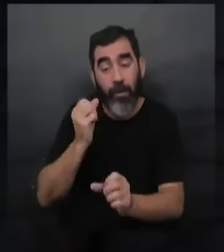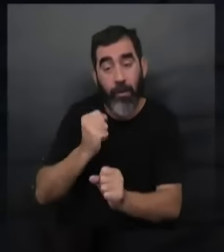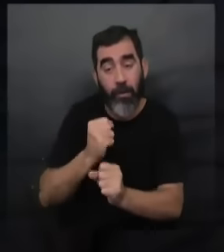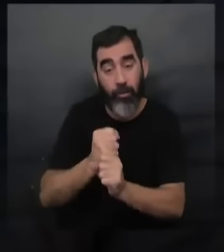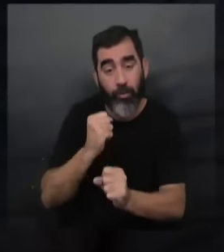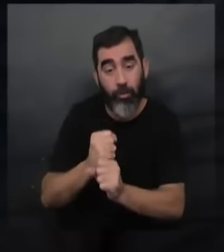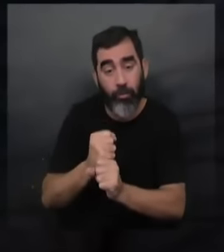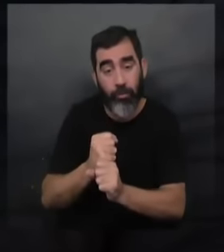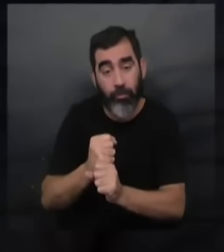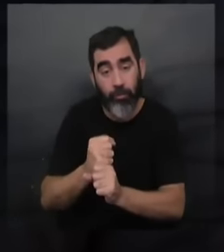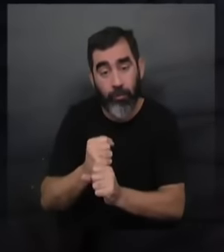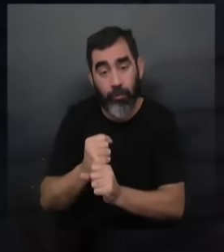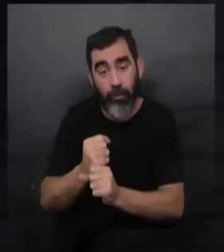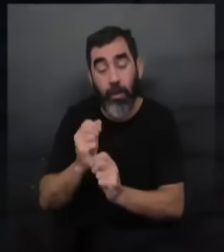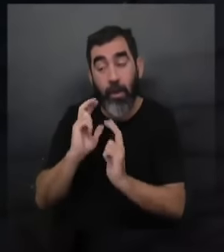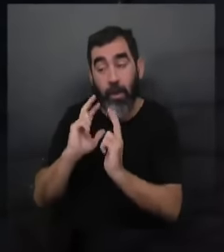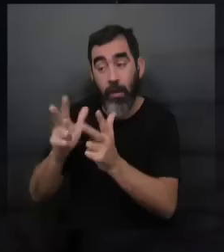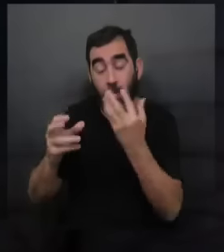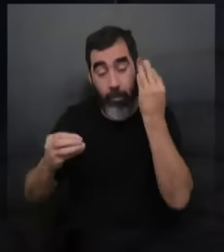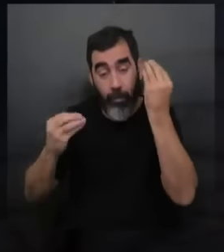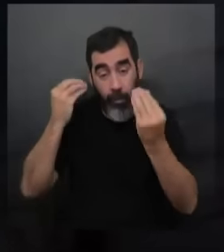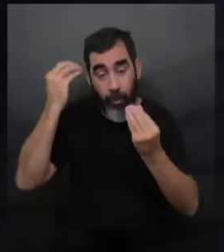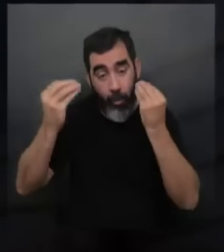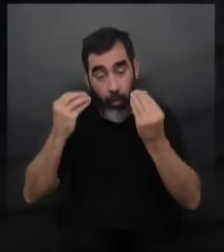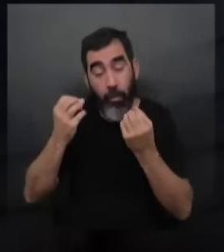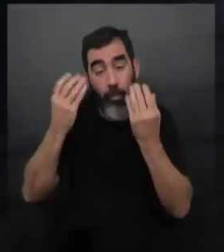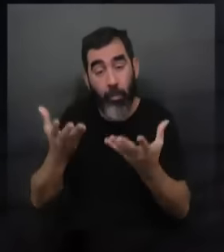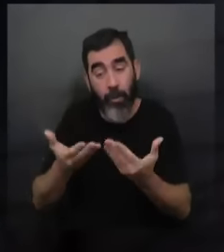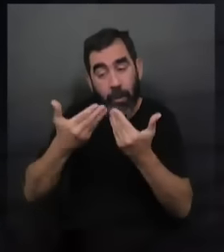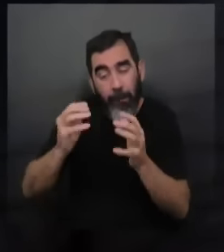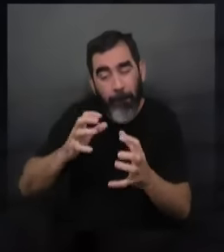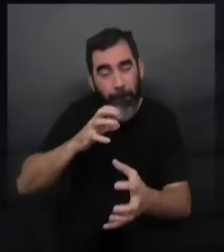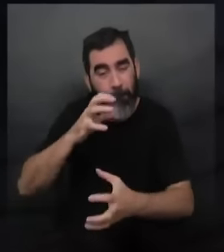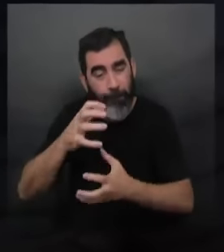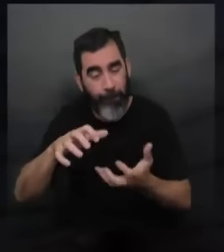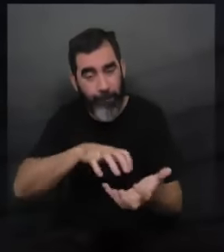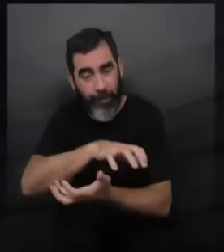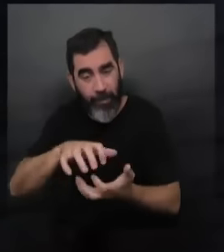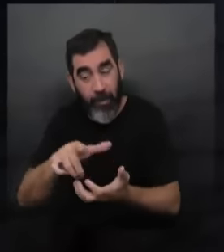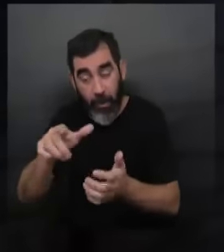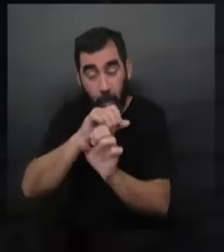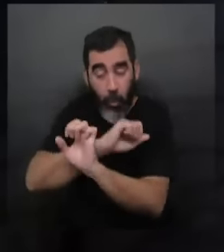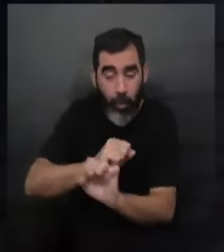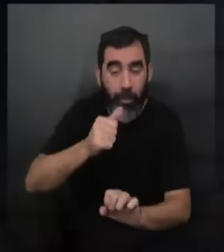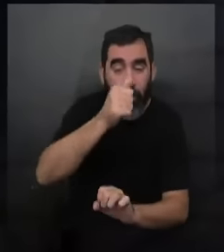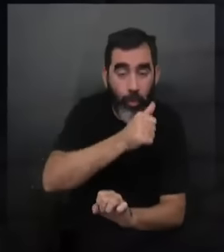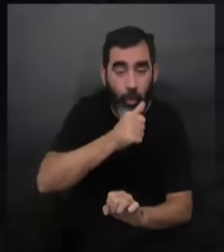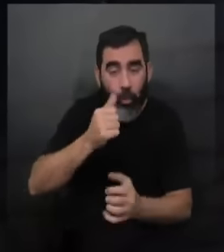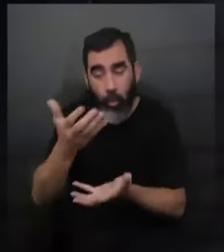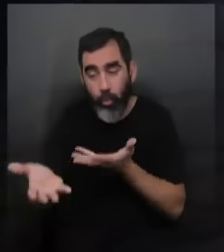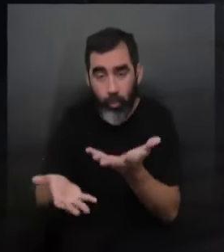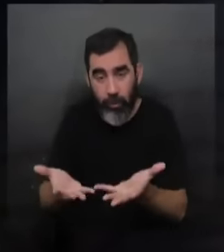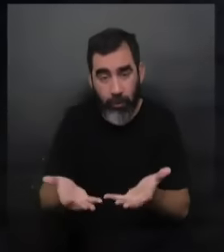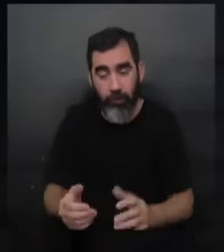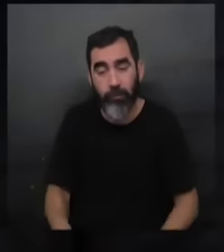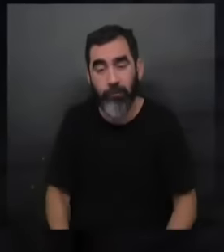barere En cual Nosotros le le transmitimos la preocupación del sector porque recién comenzaba el conflicto y ahí era posible este hacer algún la negociación